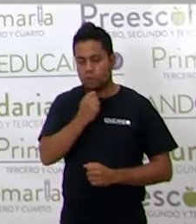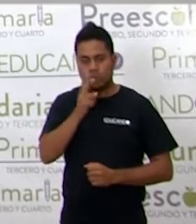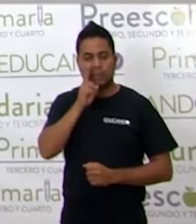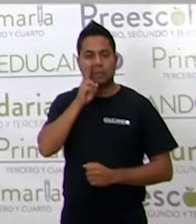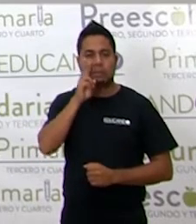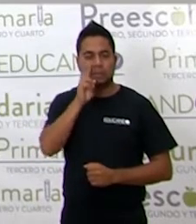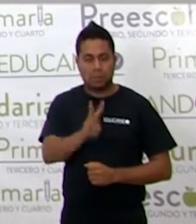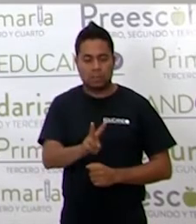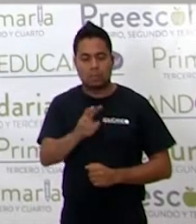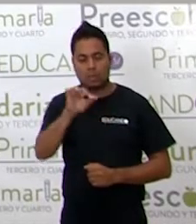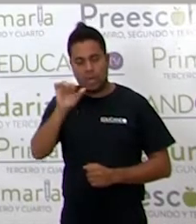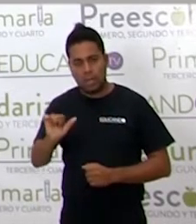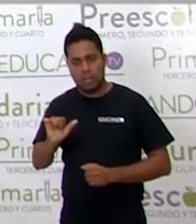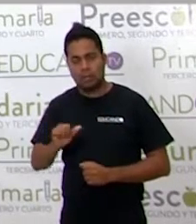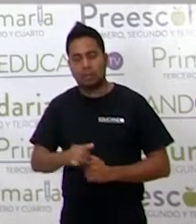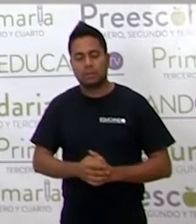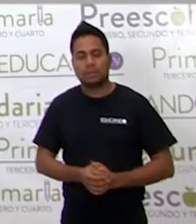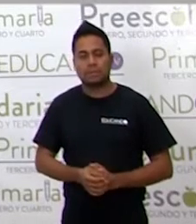A